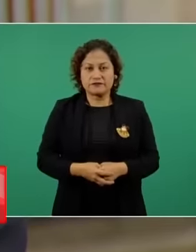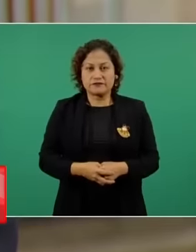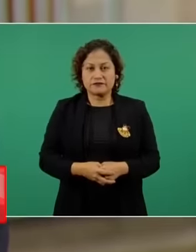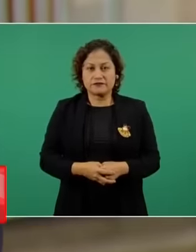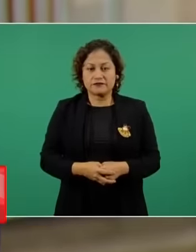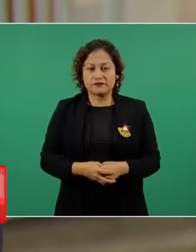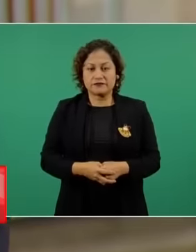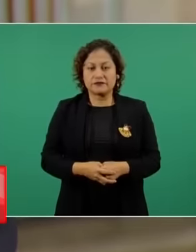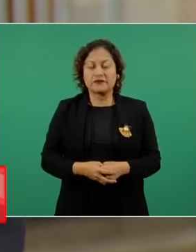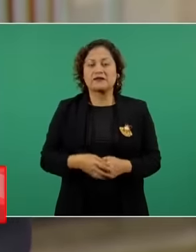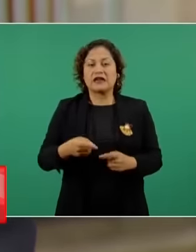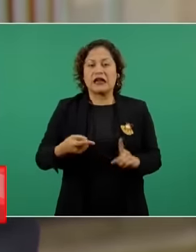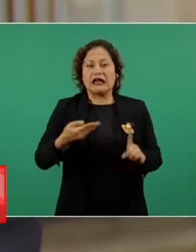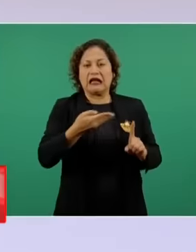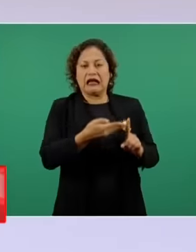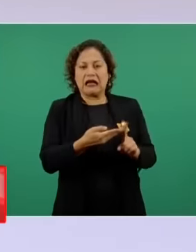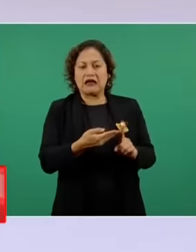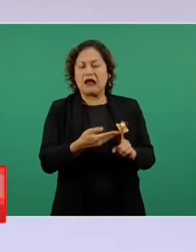bachiller,